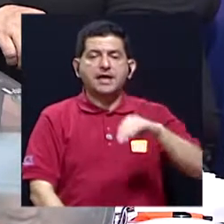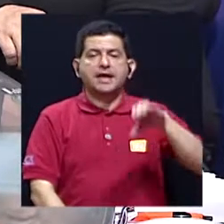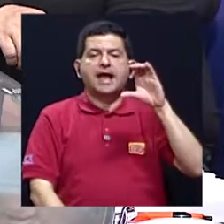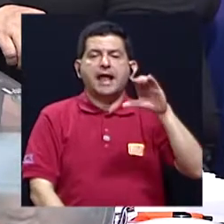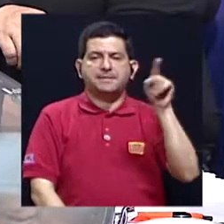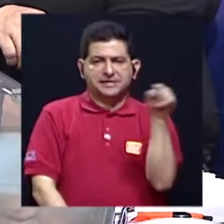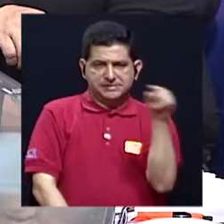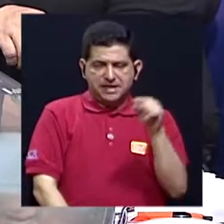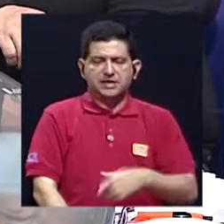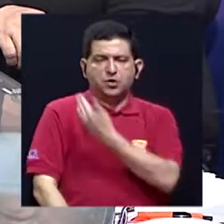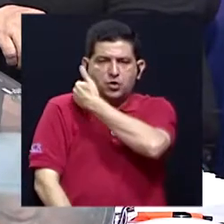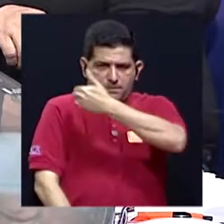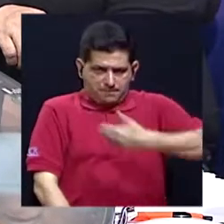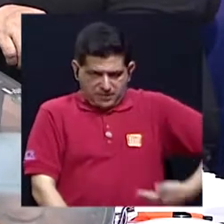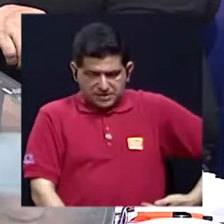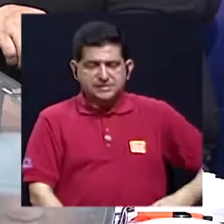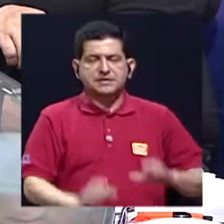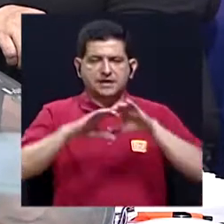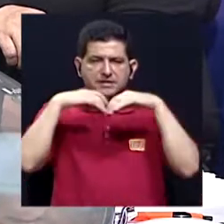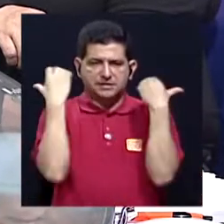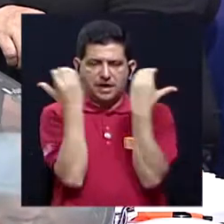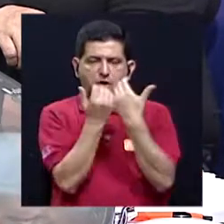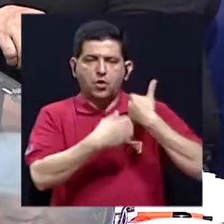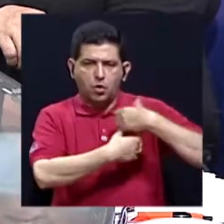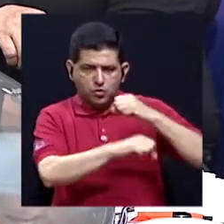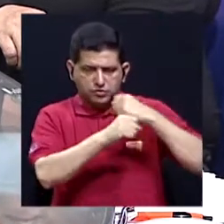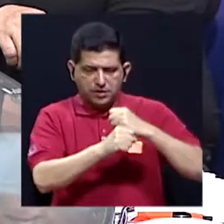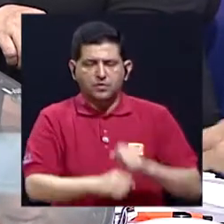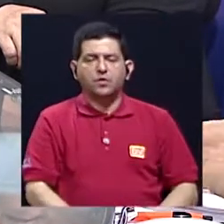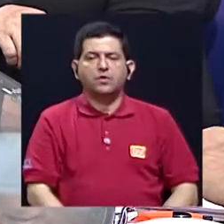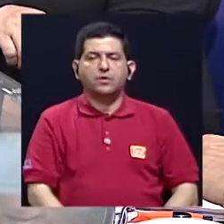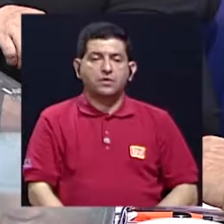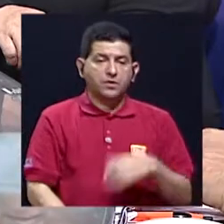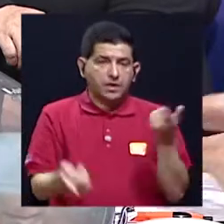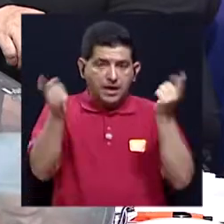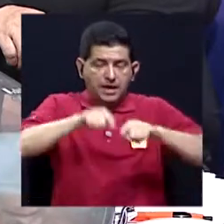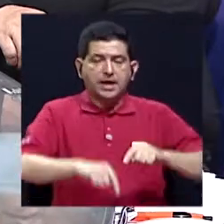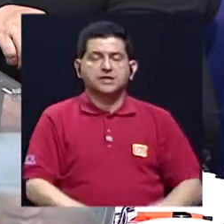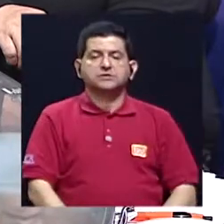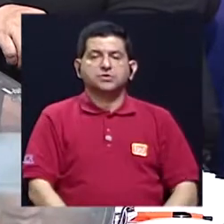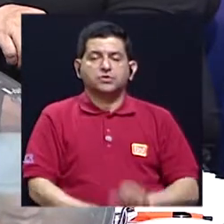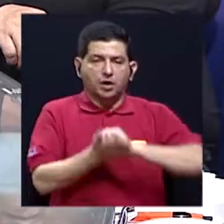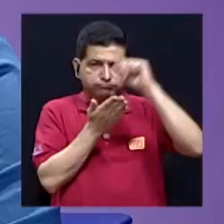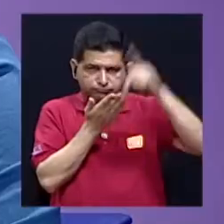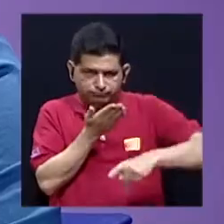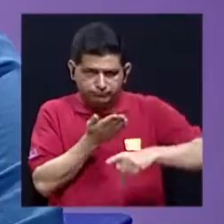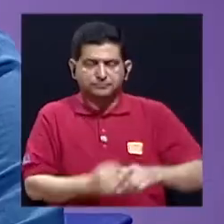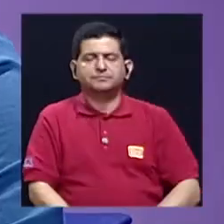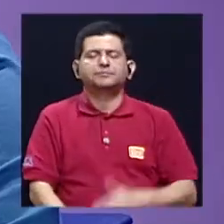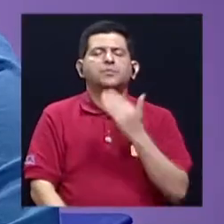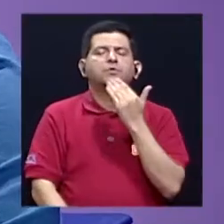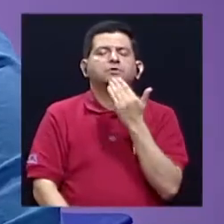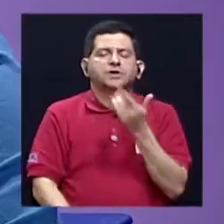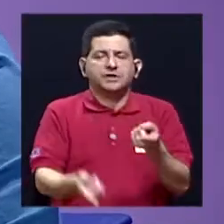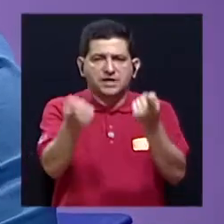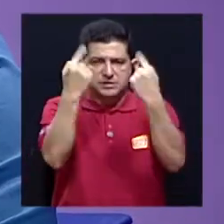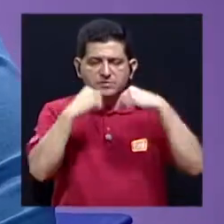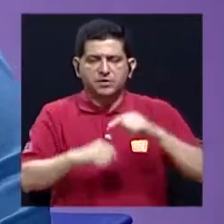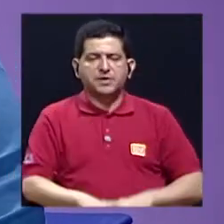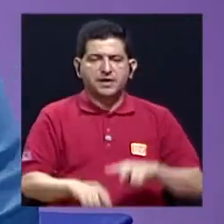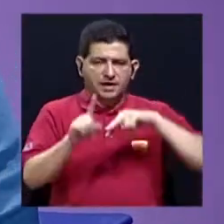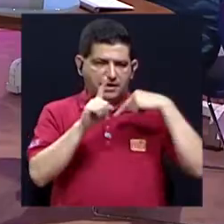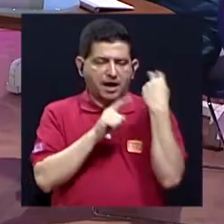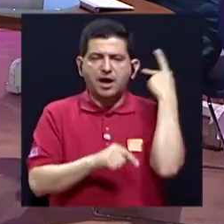Carmen Celedón, presidenta también del Consejo Municipal de la Municipalidad de Montes de Oca. Muchas gracias por estar acá con nosotras en